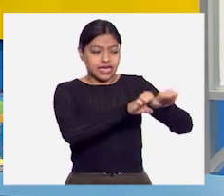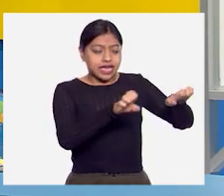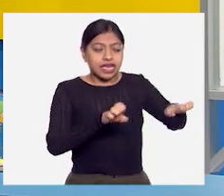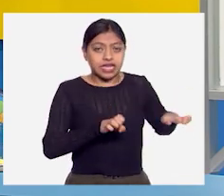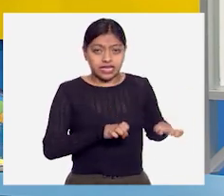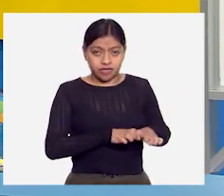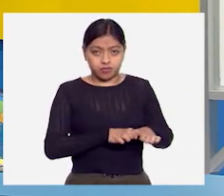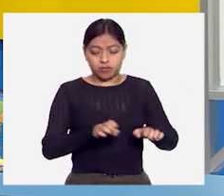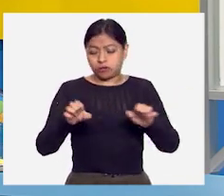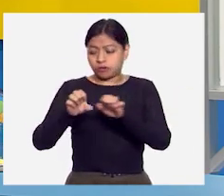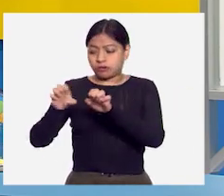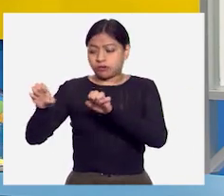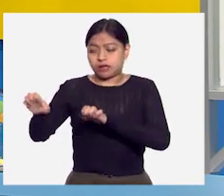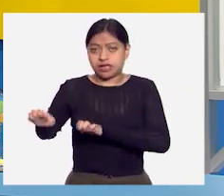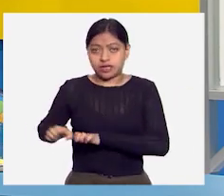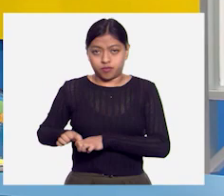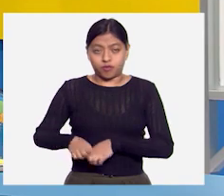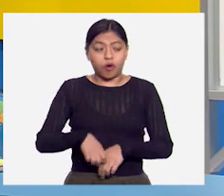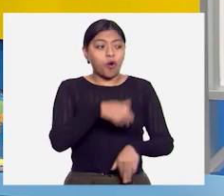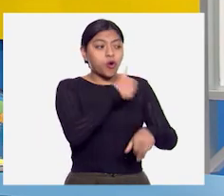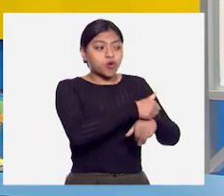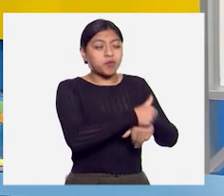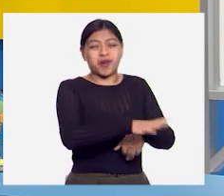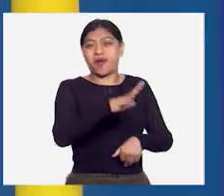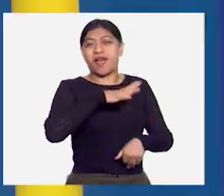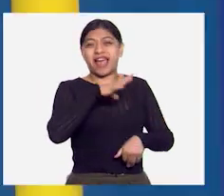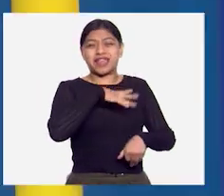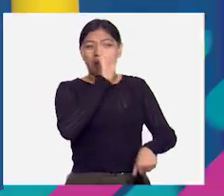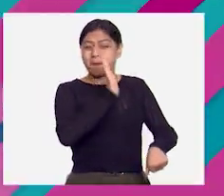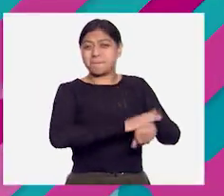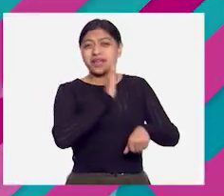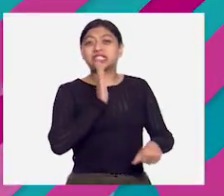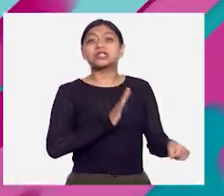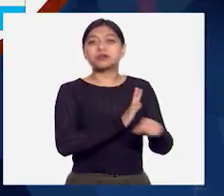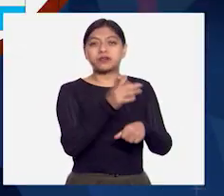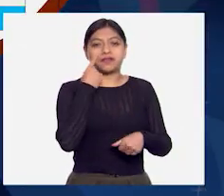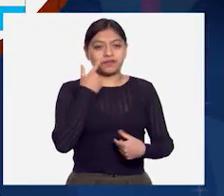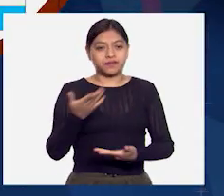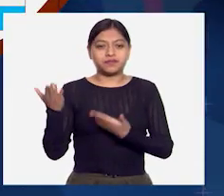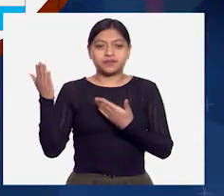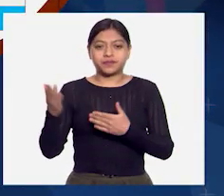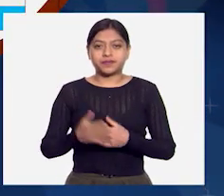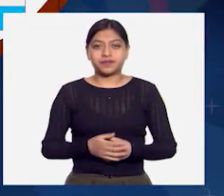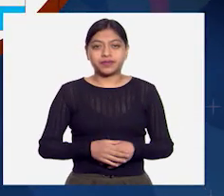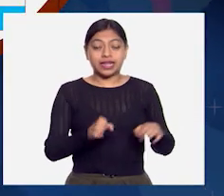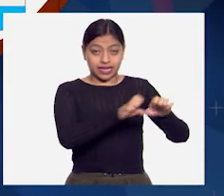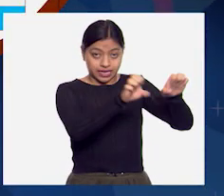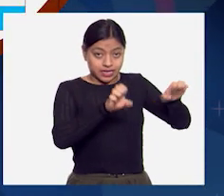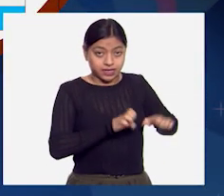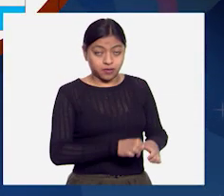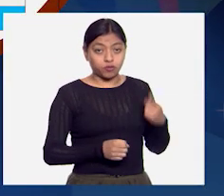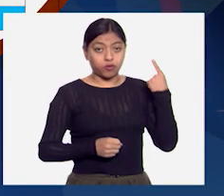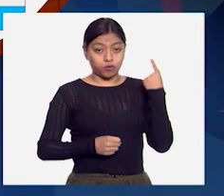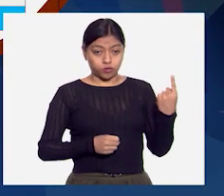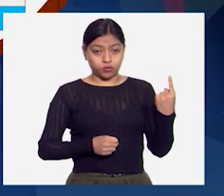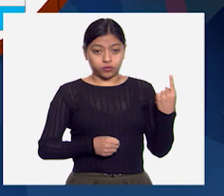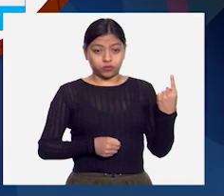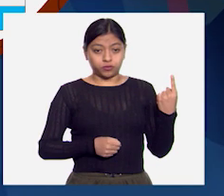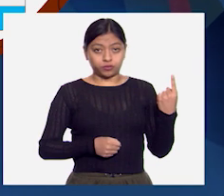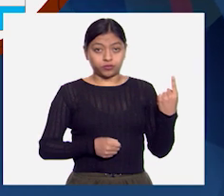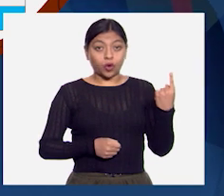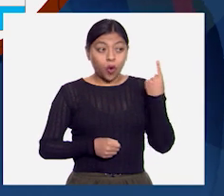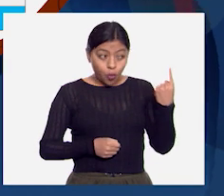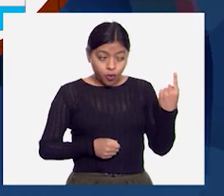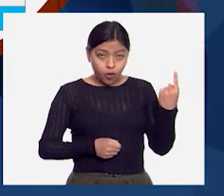es el resultado que más veces se registró? Ah, pues mira, maestra. En el primer equipo, el número 1